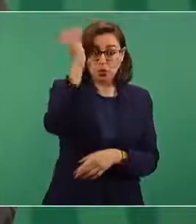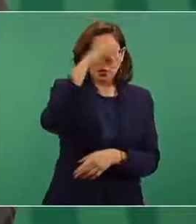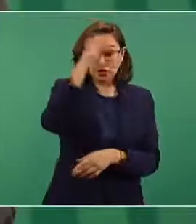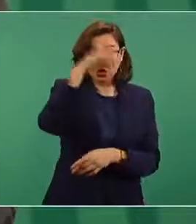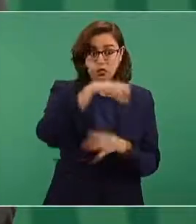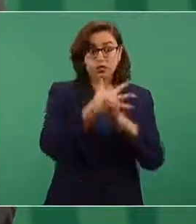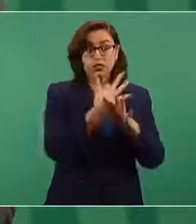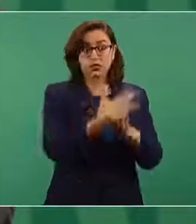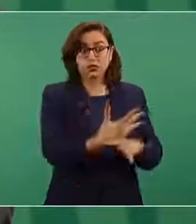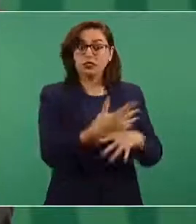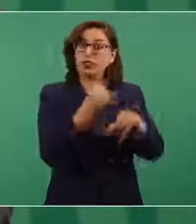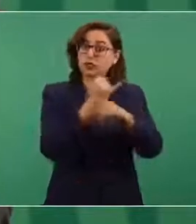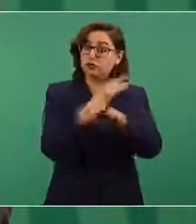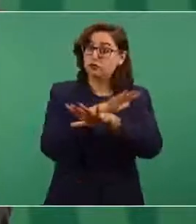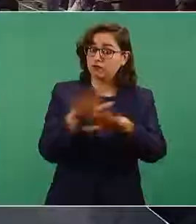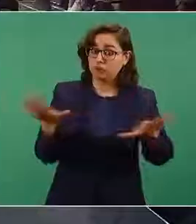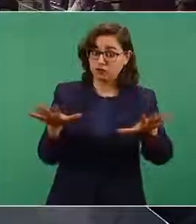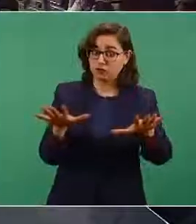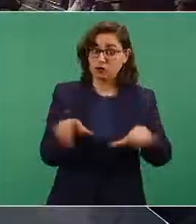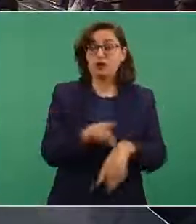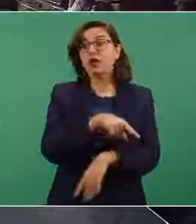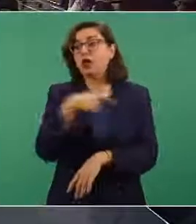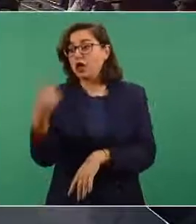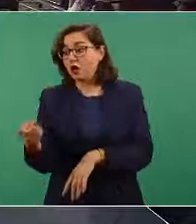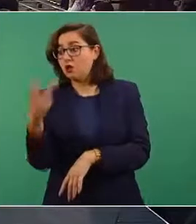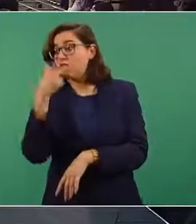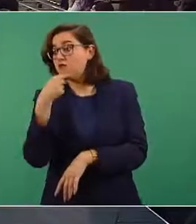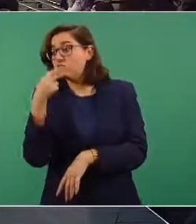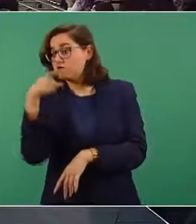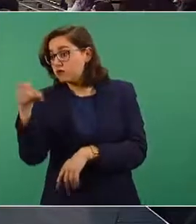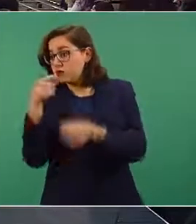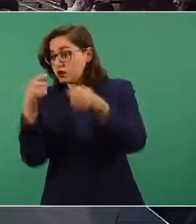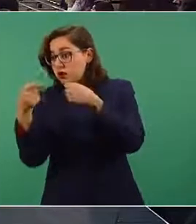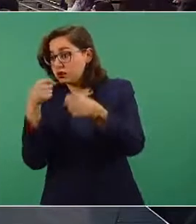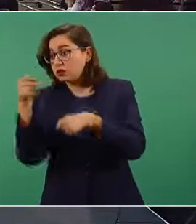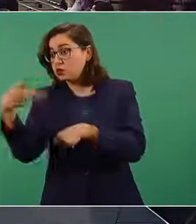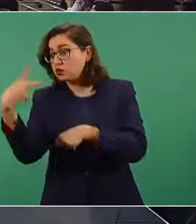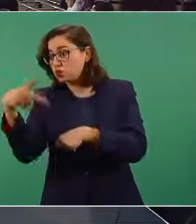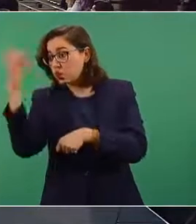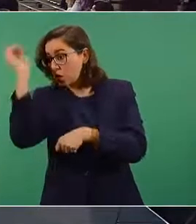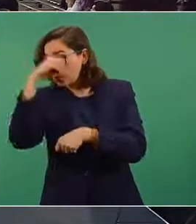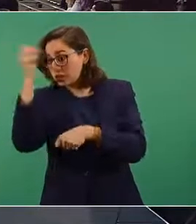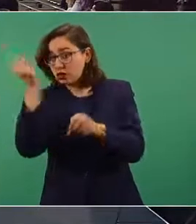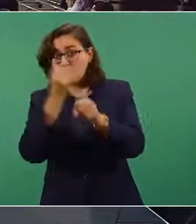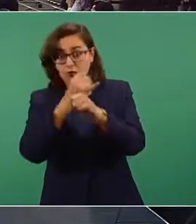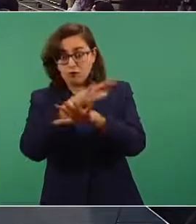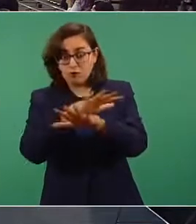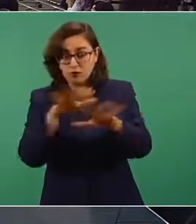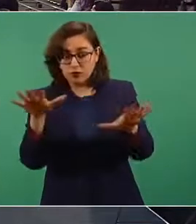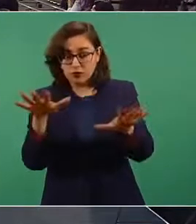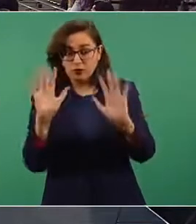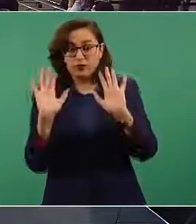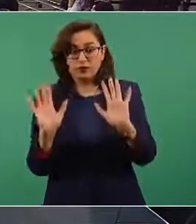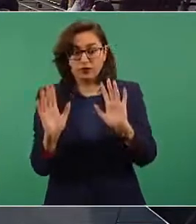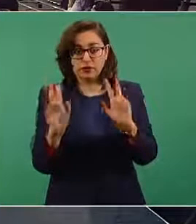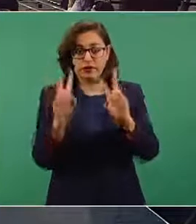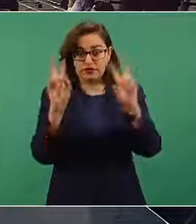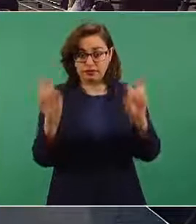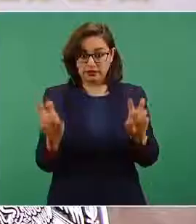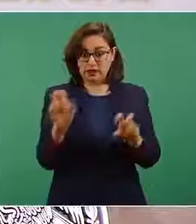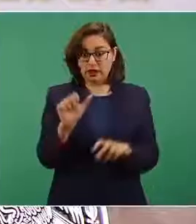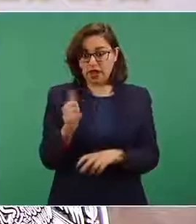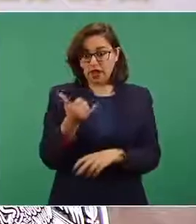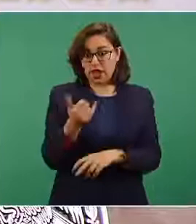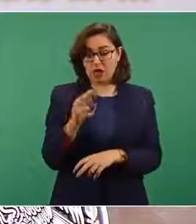autoridad, que él dé a conocer su opinión, y en el caso, ese es en el caso del agua